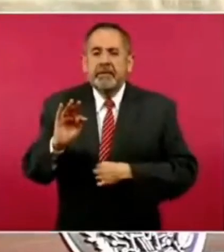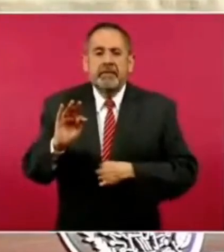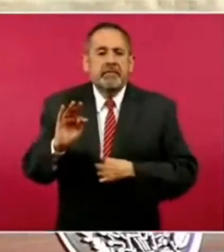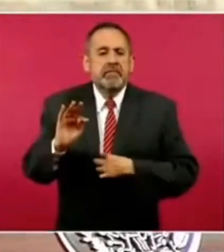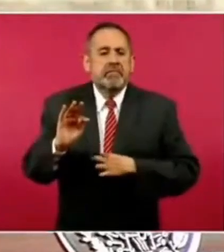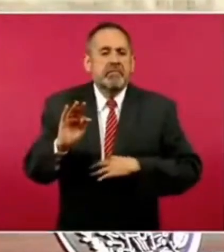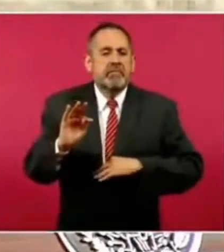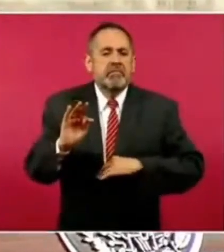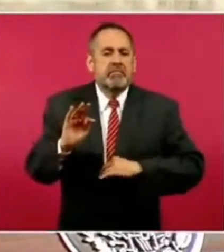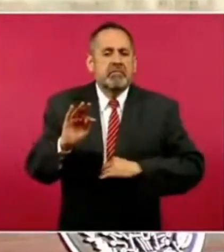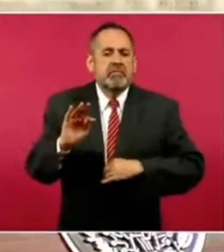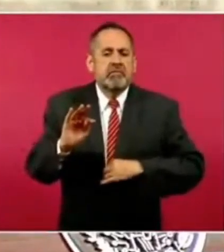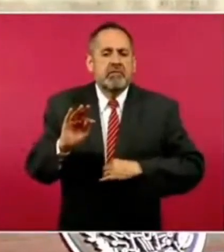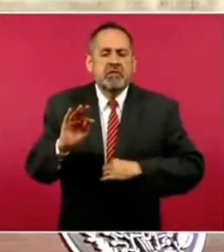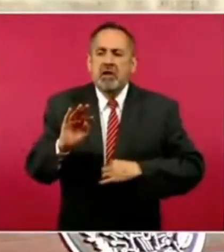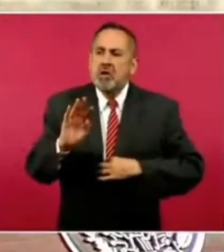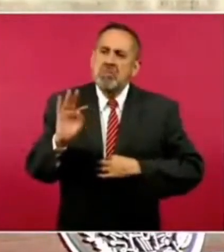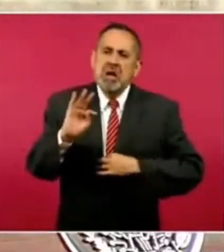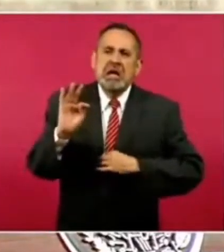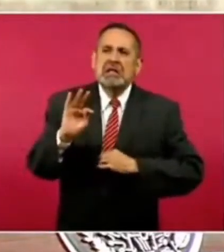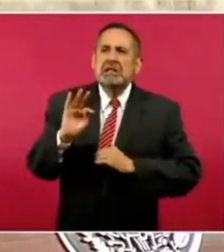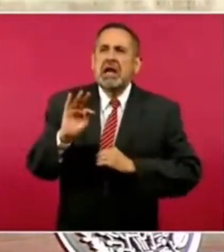no le importa mucho